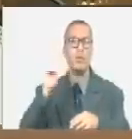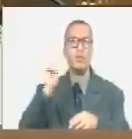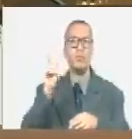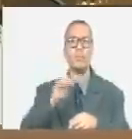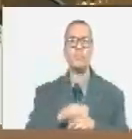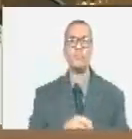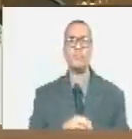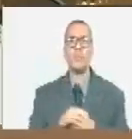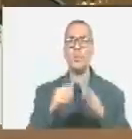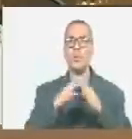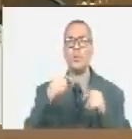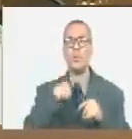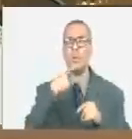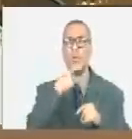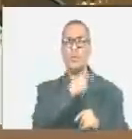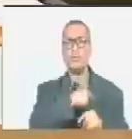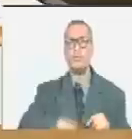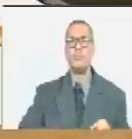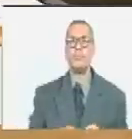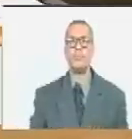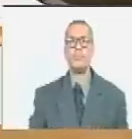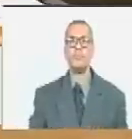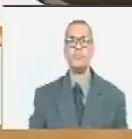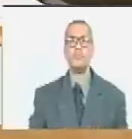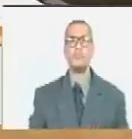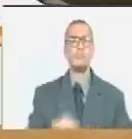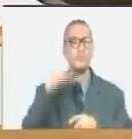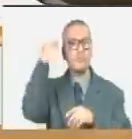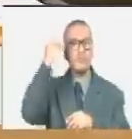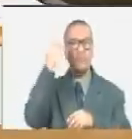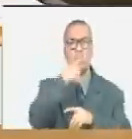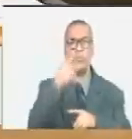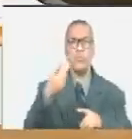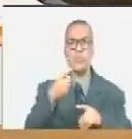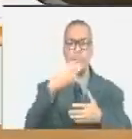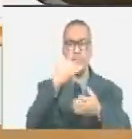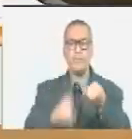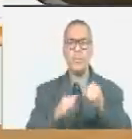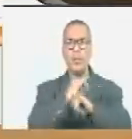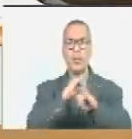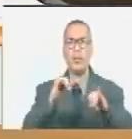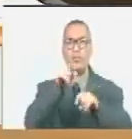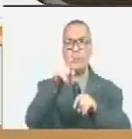de Venezuela. Es todo, ciudadano presidente. En consideración a la disposición final.